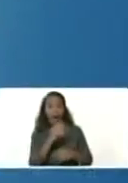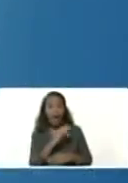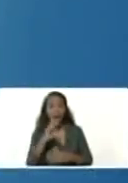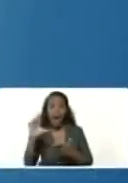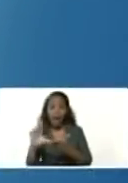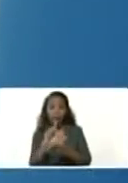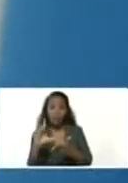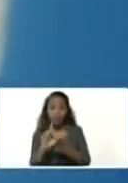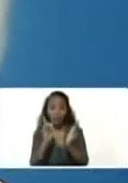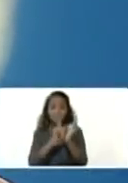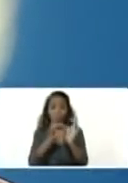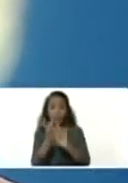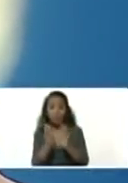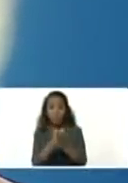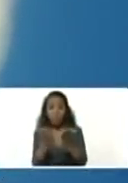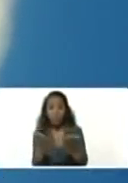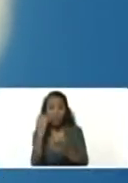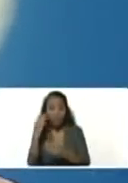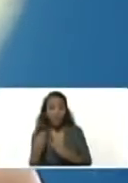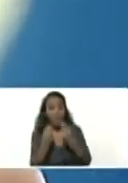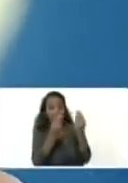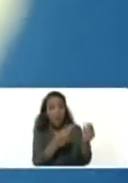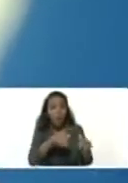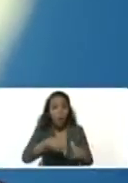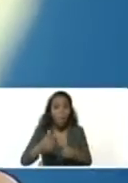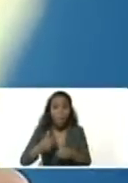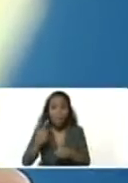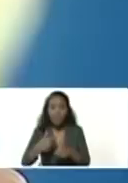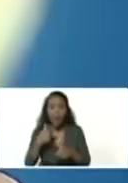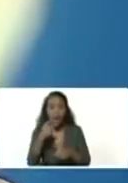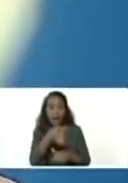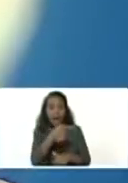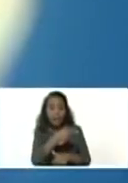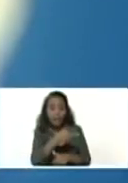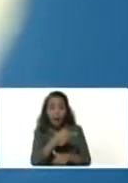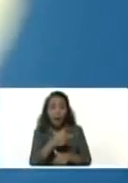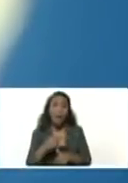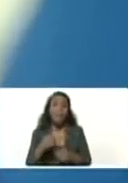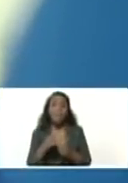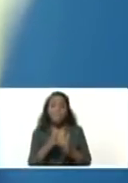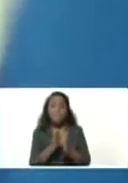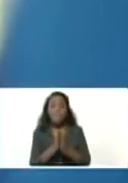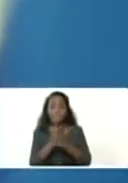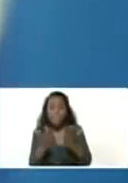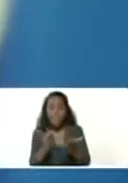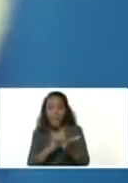principalmente en el día de hoy, es una Biblia que está